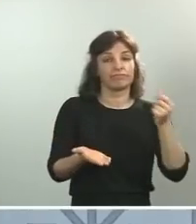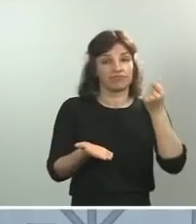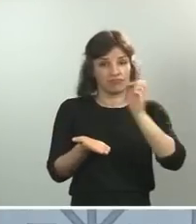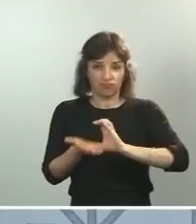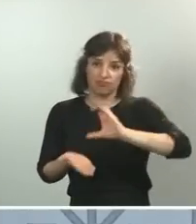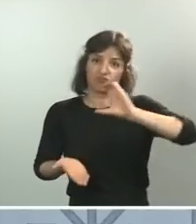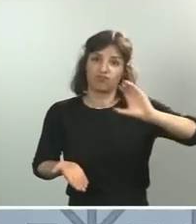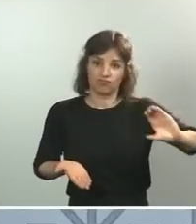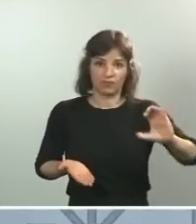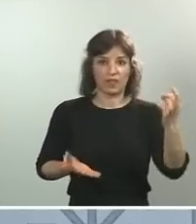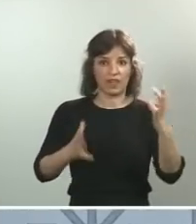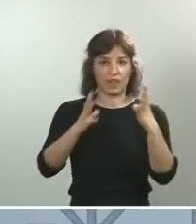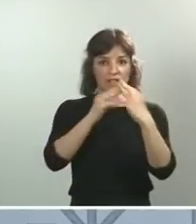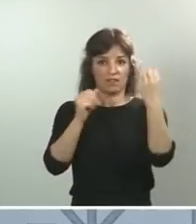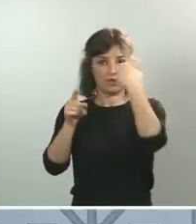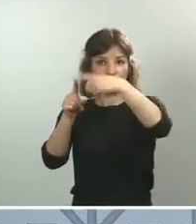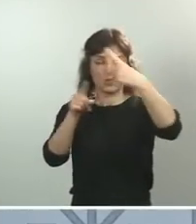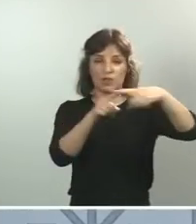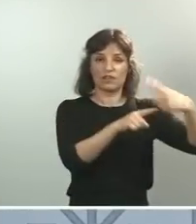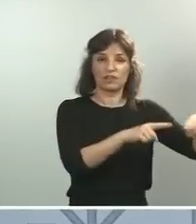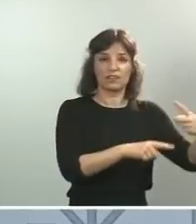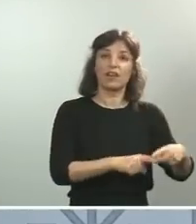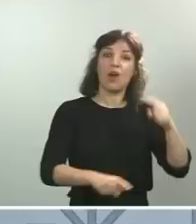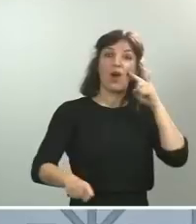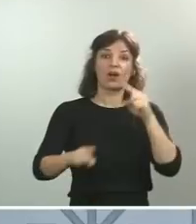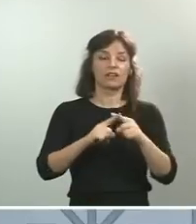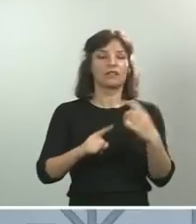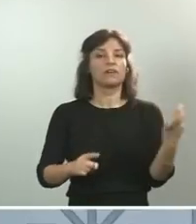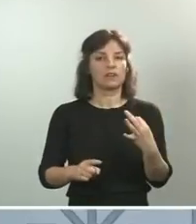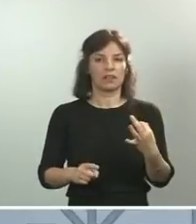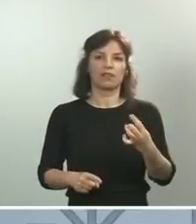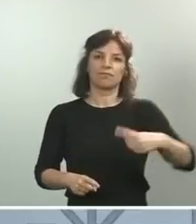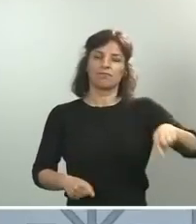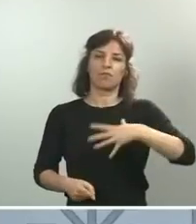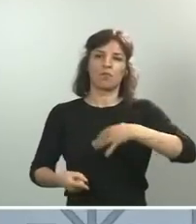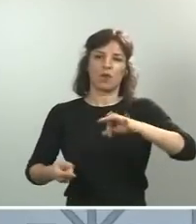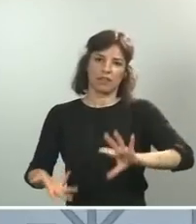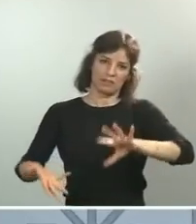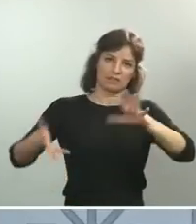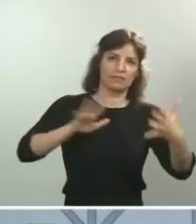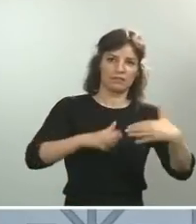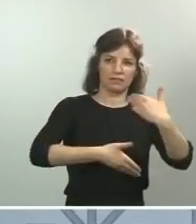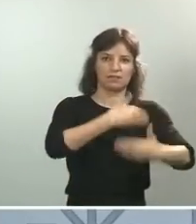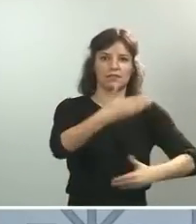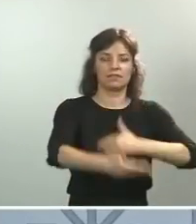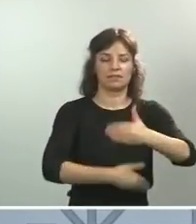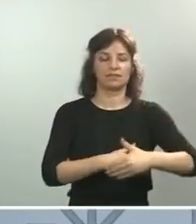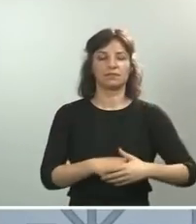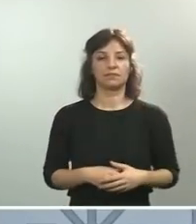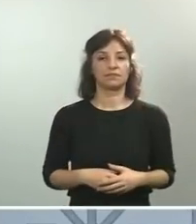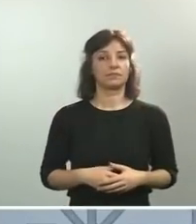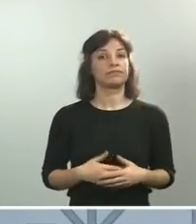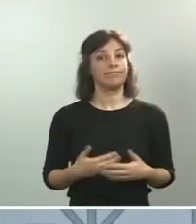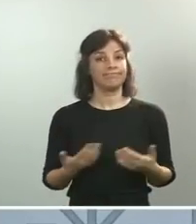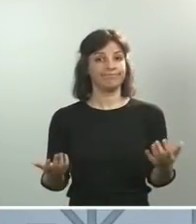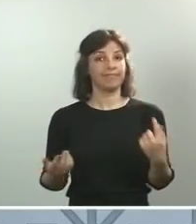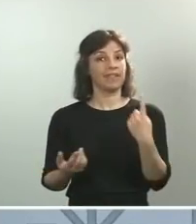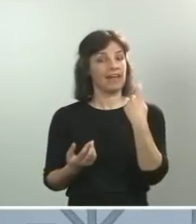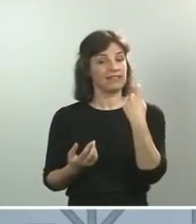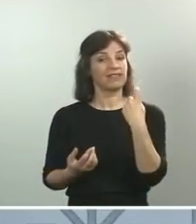universidades para llevar a cabo este desarrollo y que requerirá un reciclaje